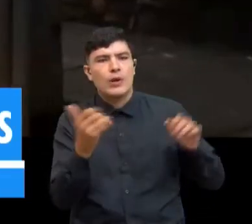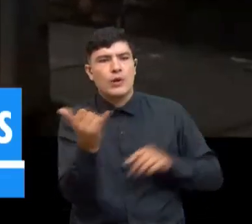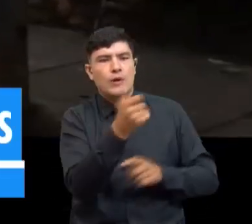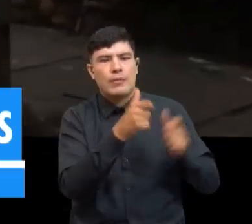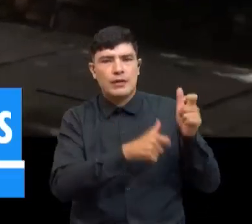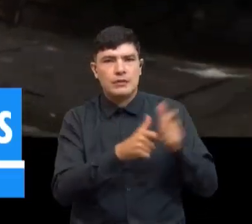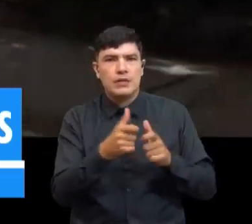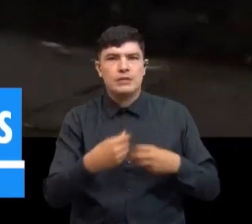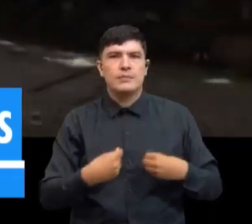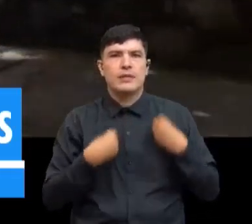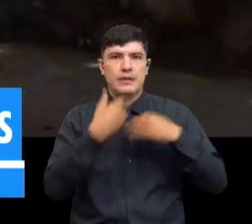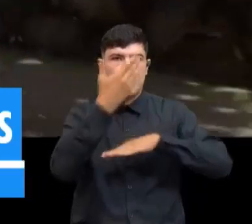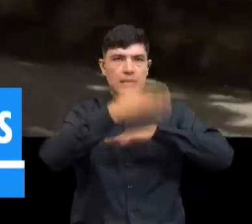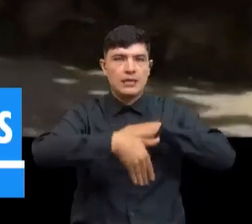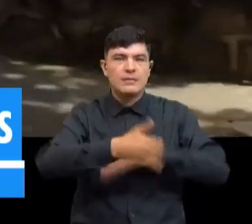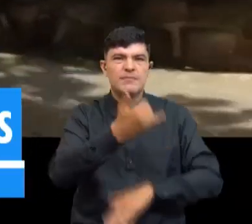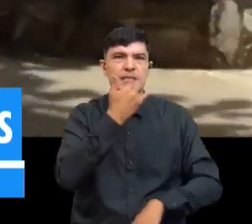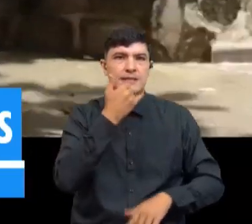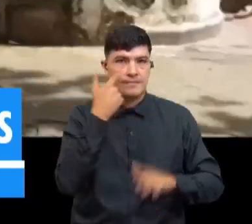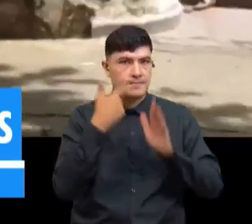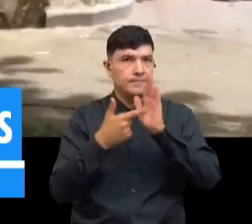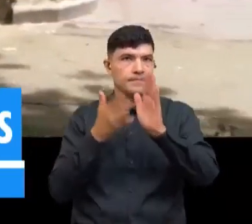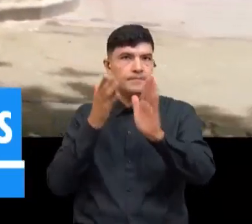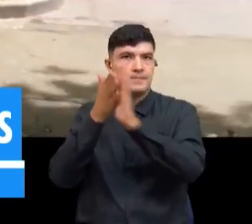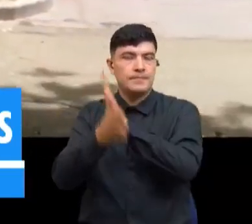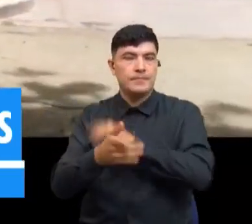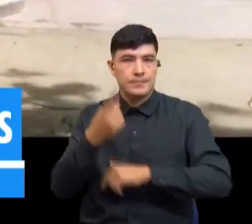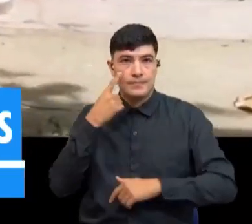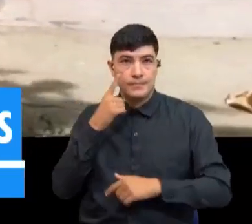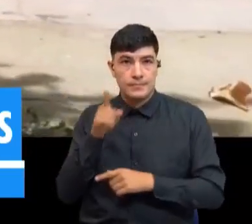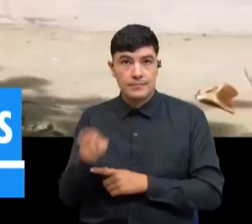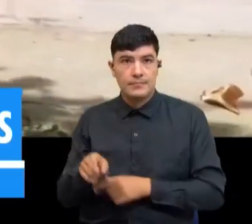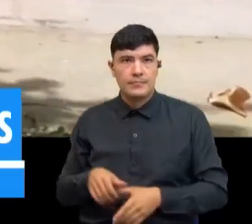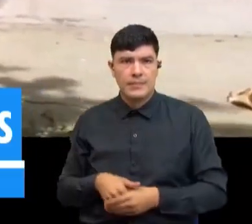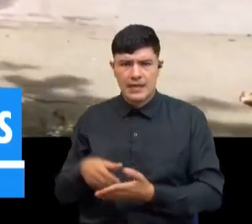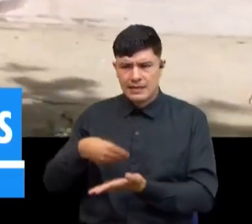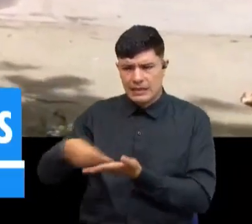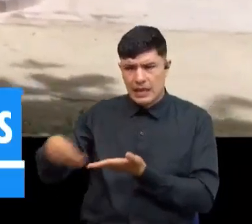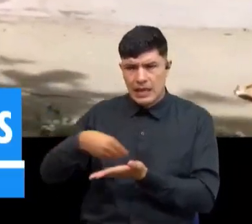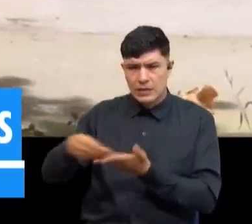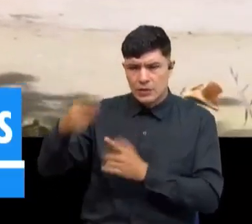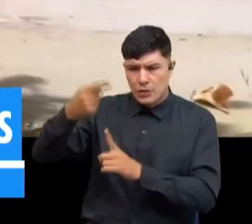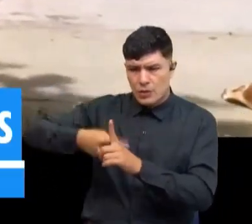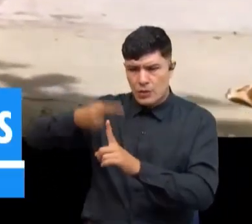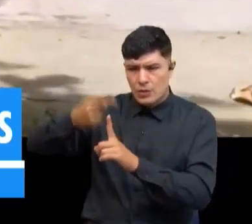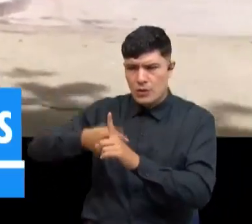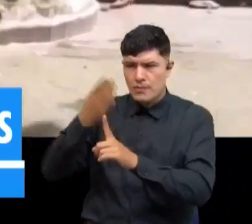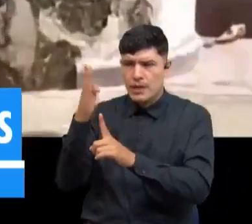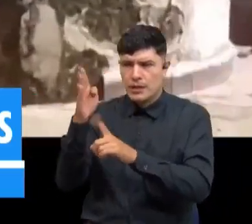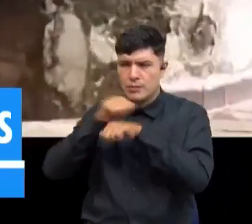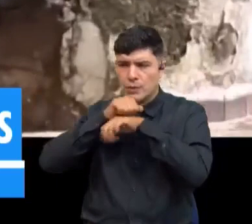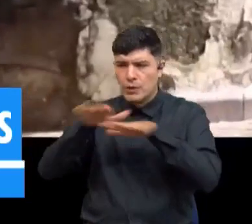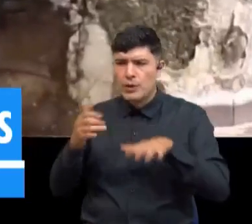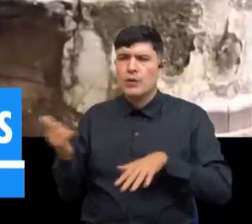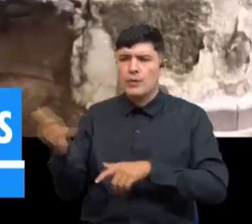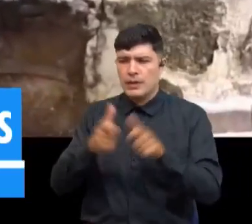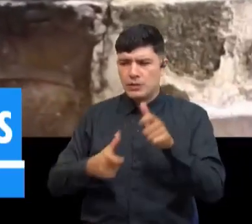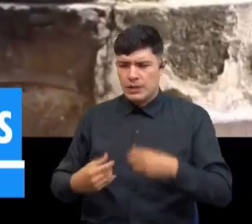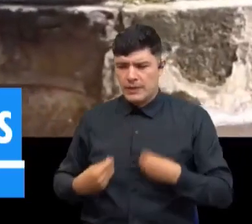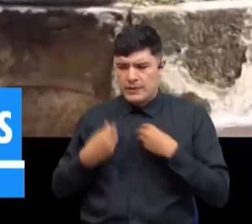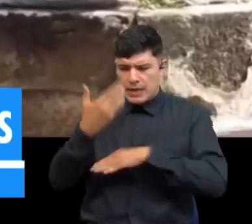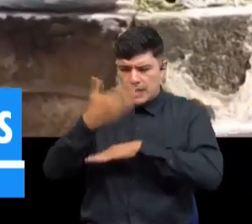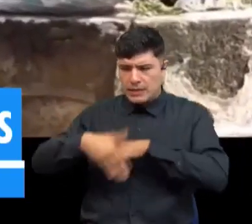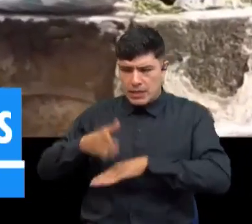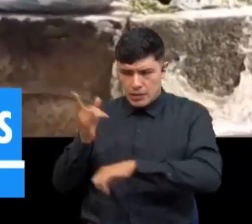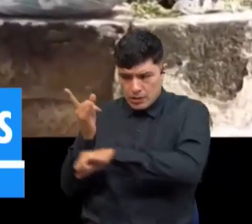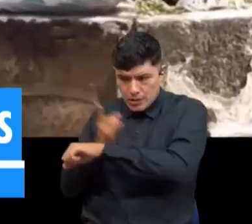Escuchemos la denuncia. Entonces, este gasto sí está funcionando, porque lo que vemos acá es